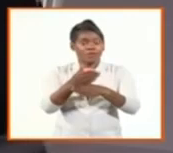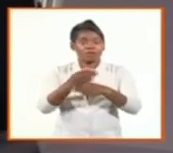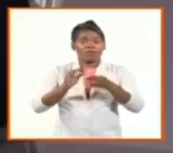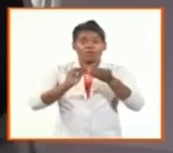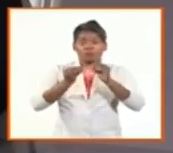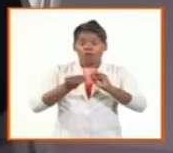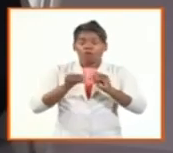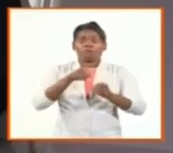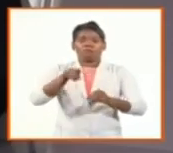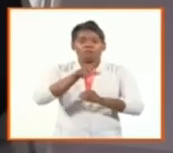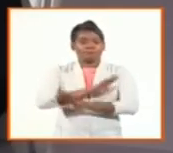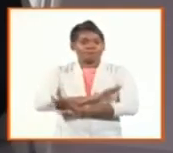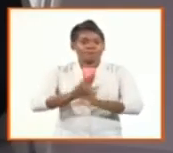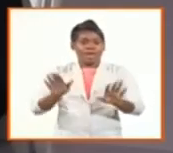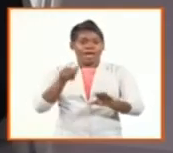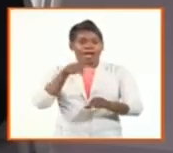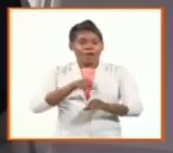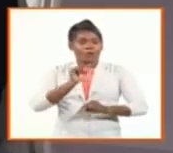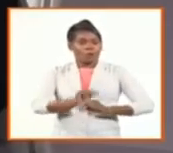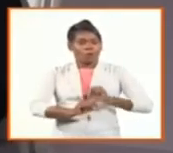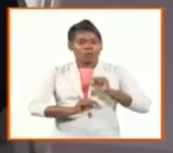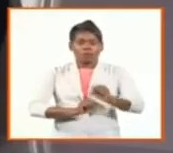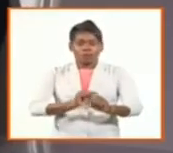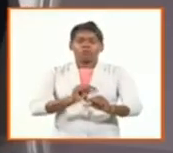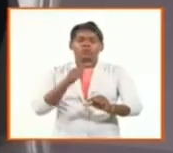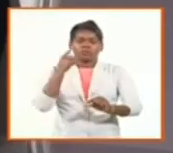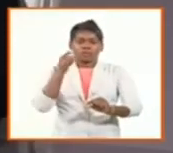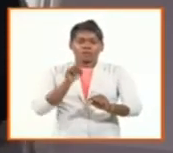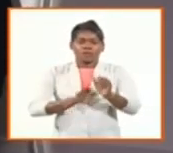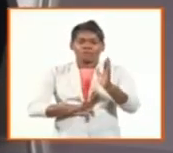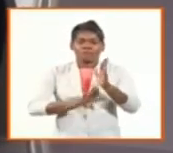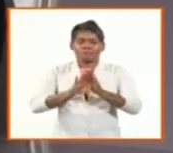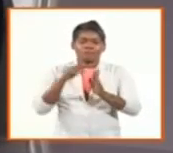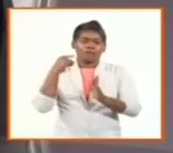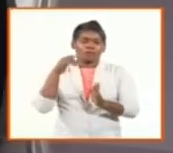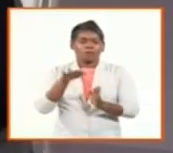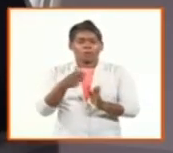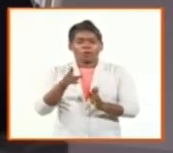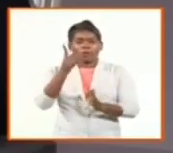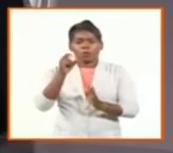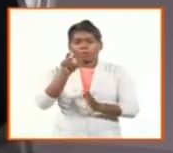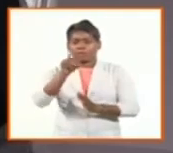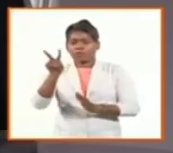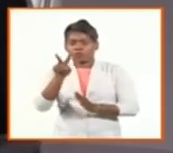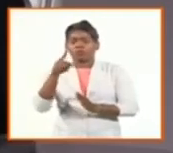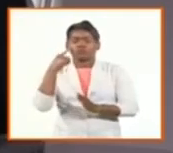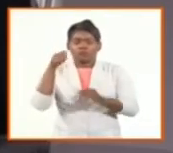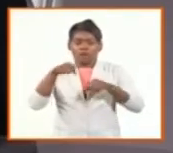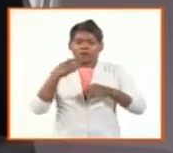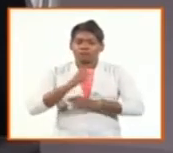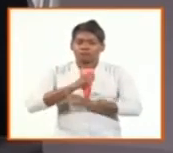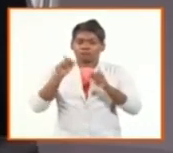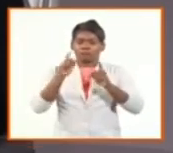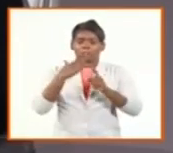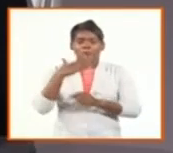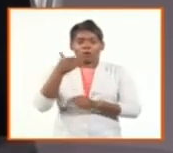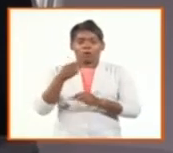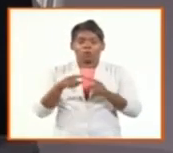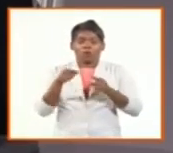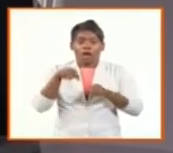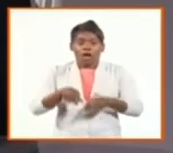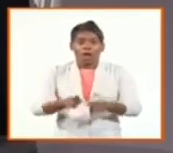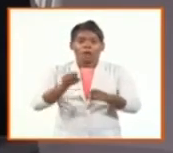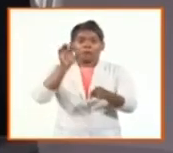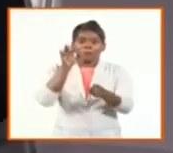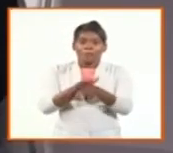pasado, y eso va a empezar a tener ya en el 2022 un mayor impacto, porque ahora estamos en proceso de constitución, de registro,